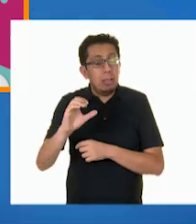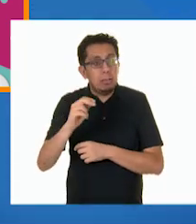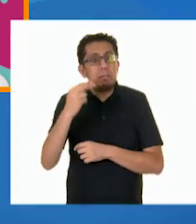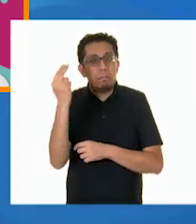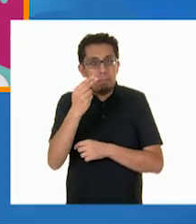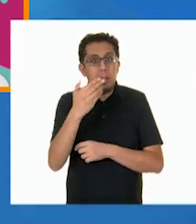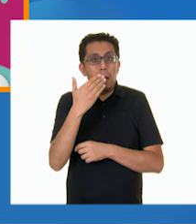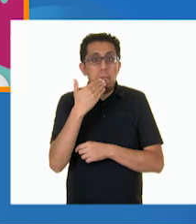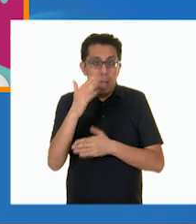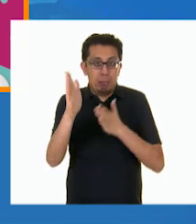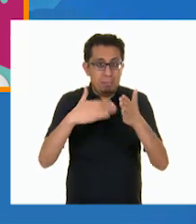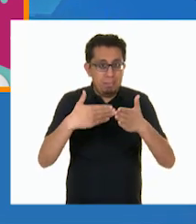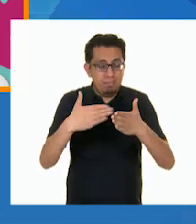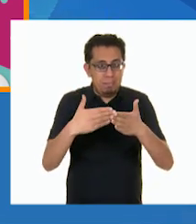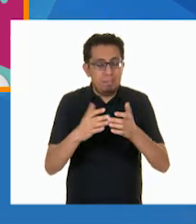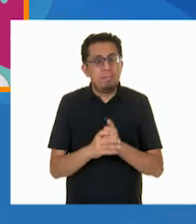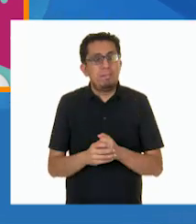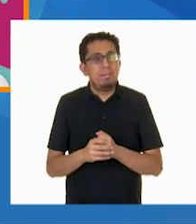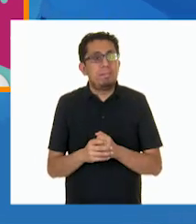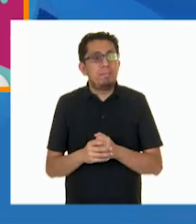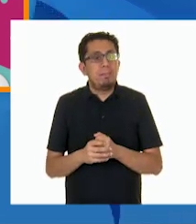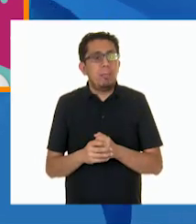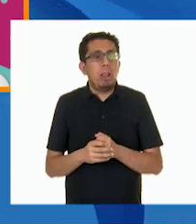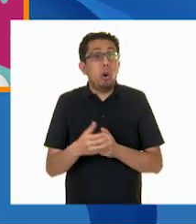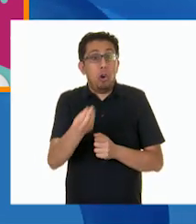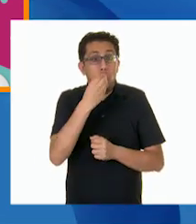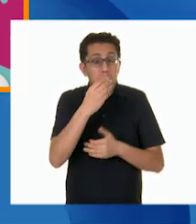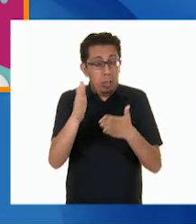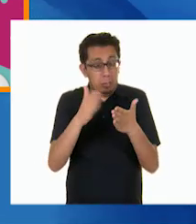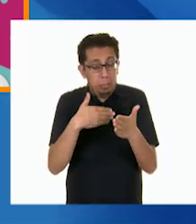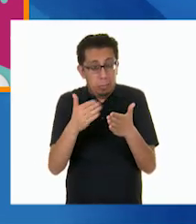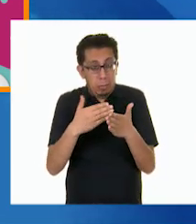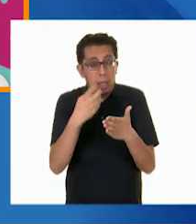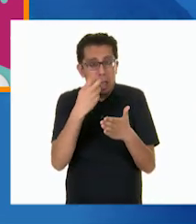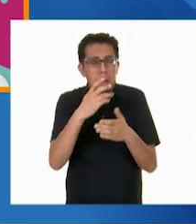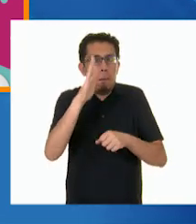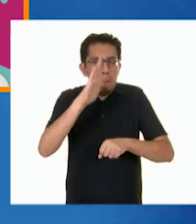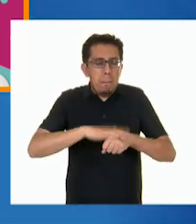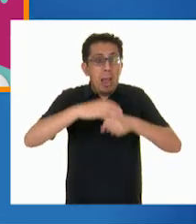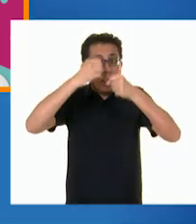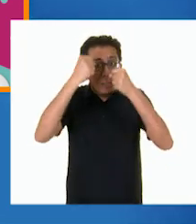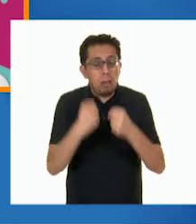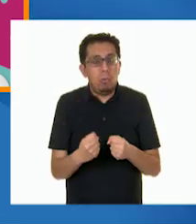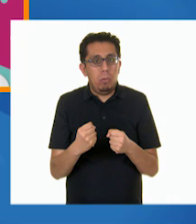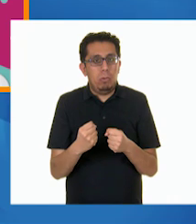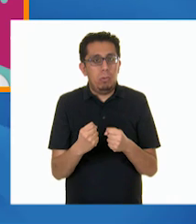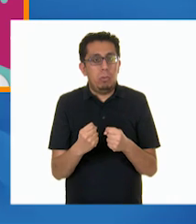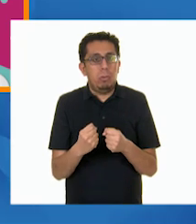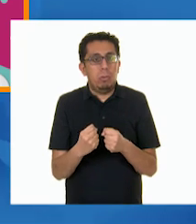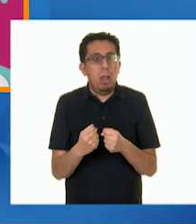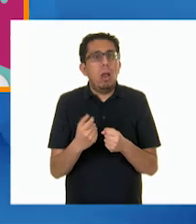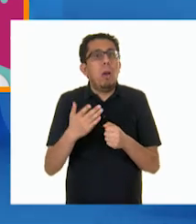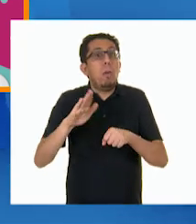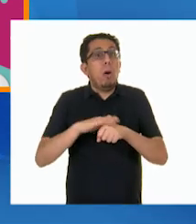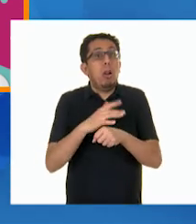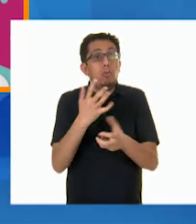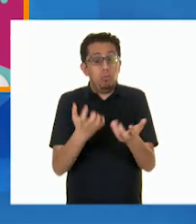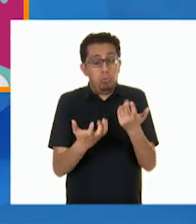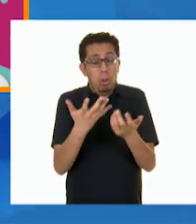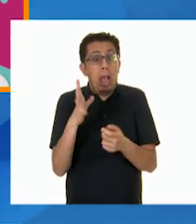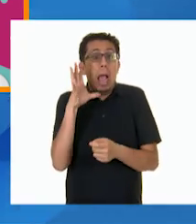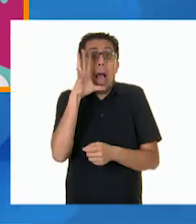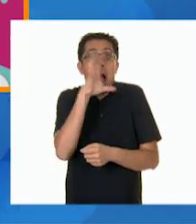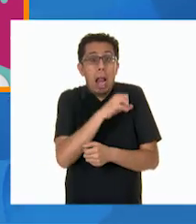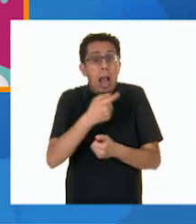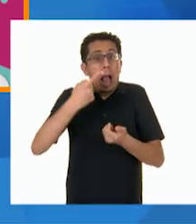La cocción de los alimentos es mucho más segura, El calor destruye todos esos